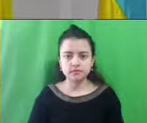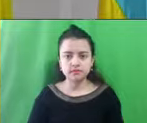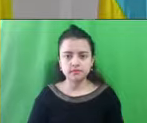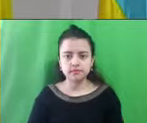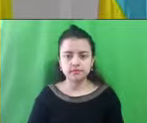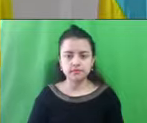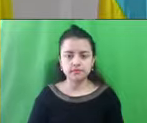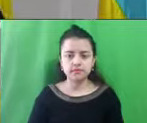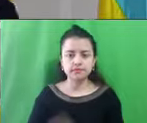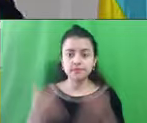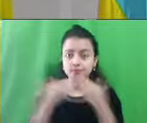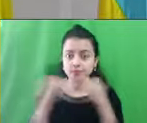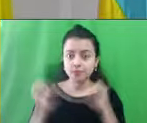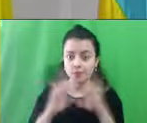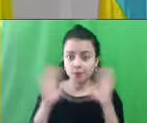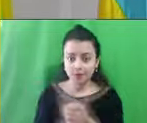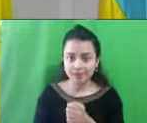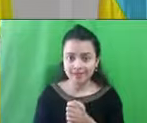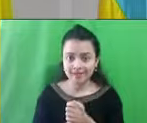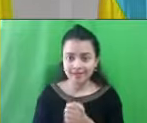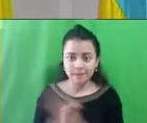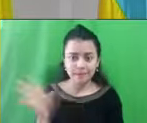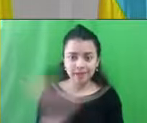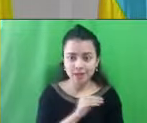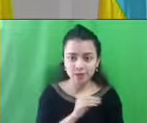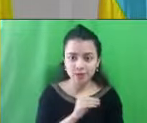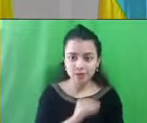Bueno, muy buenos días para todos y para todas.